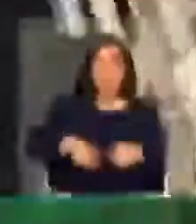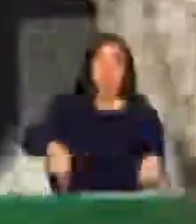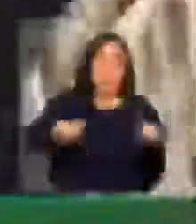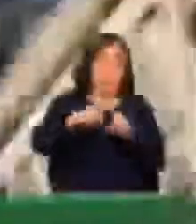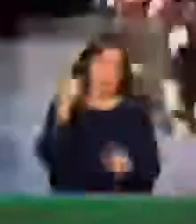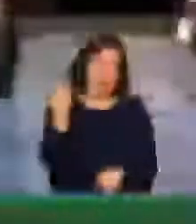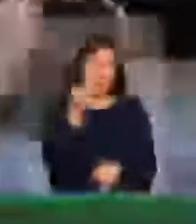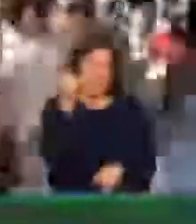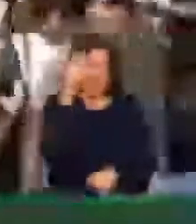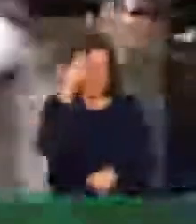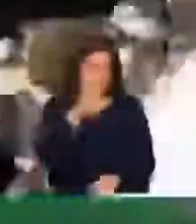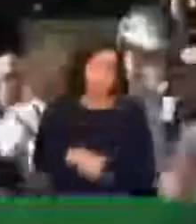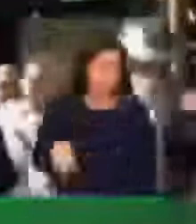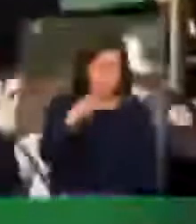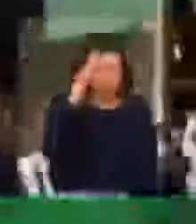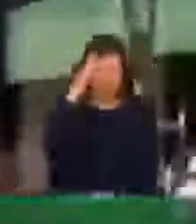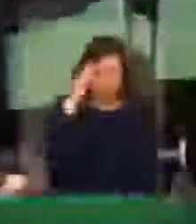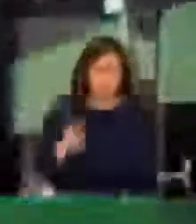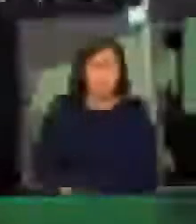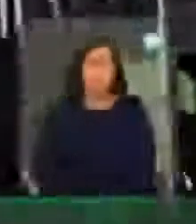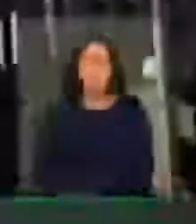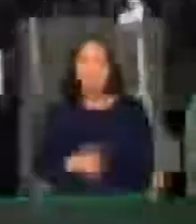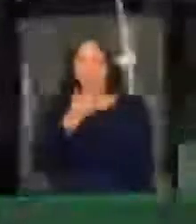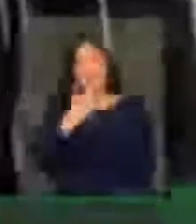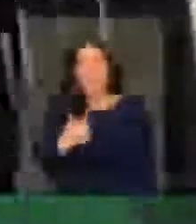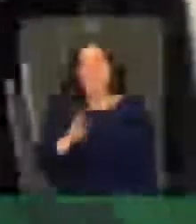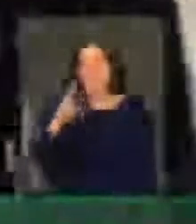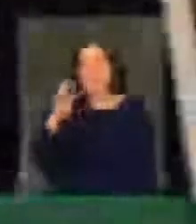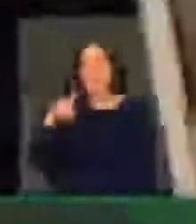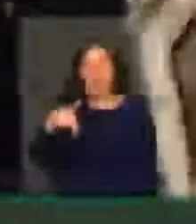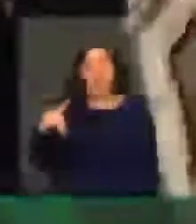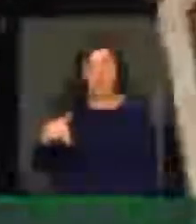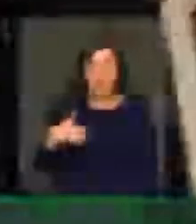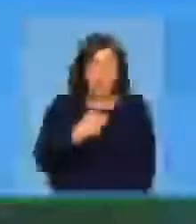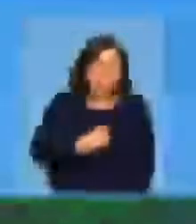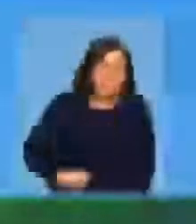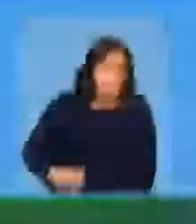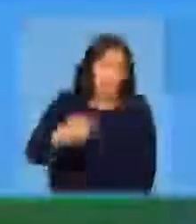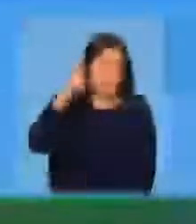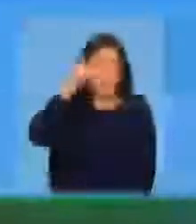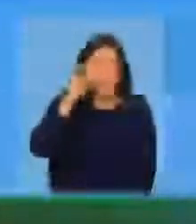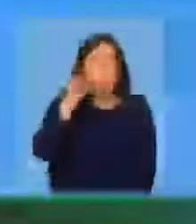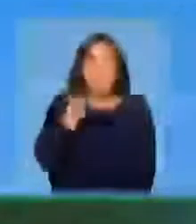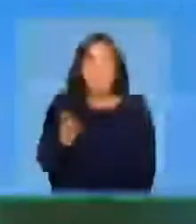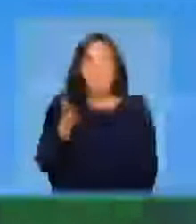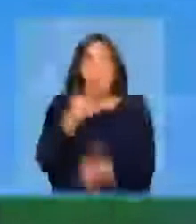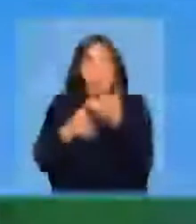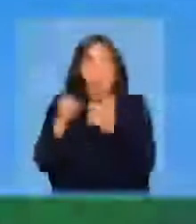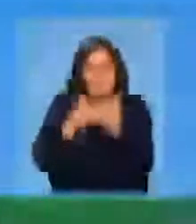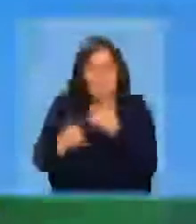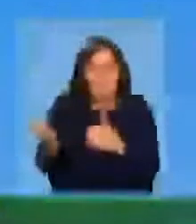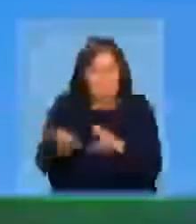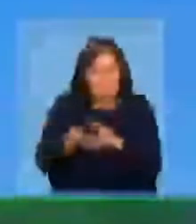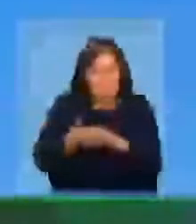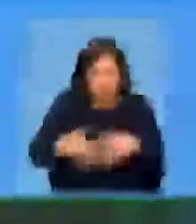que razonablemente pudiera esperarse de su divulgación, según consigna CNN. El presidente también pidió que la información recopilada y generada en